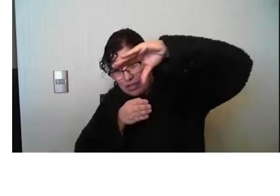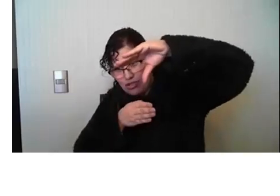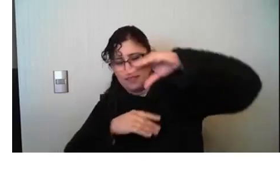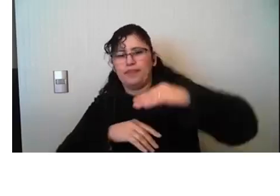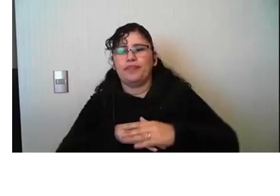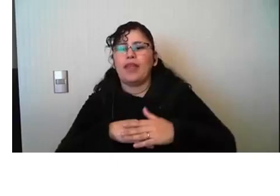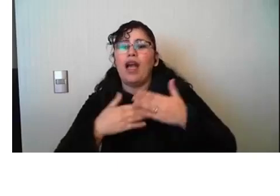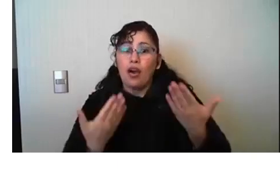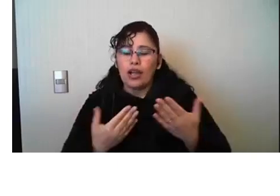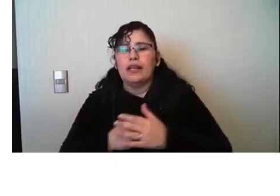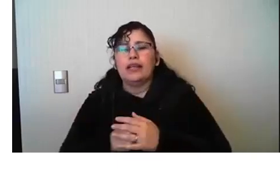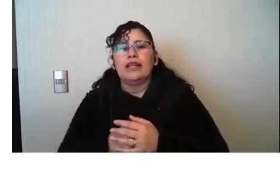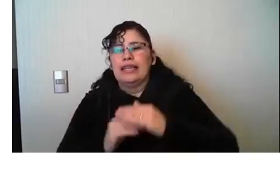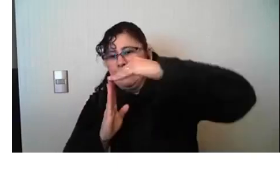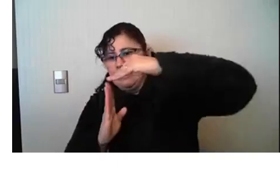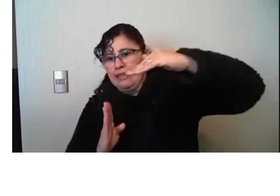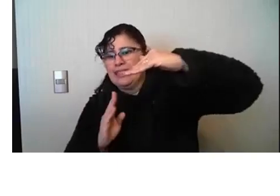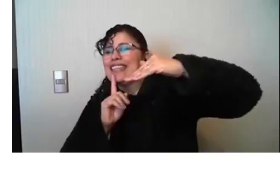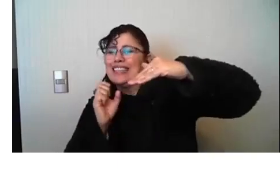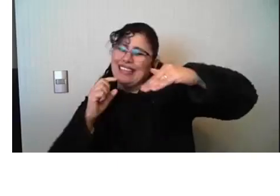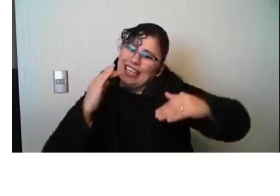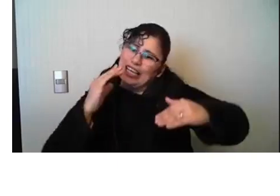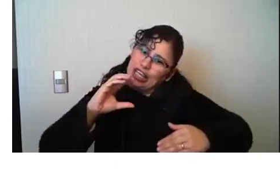está dividido en territorios funcionales.